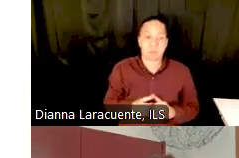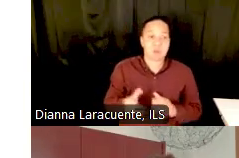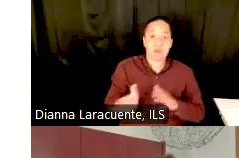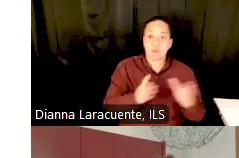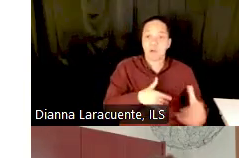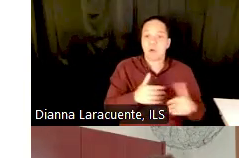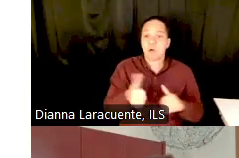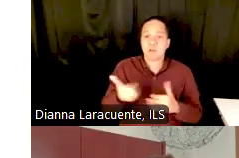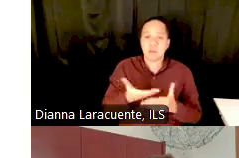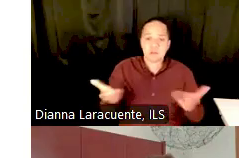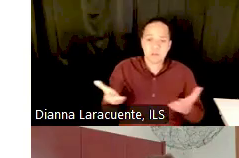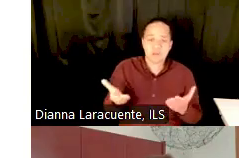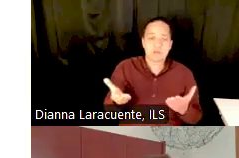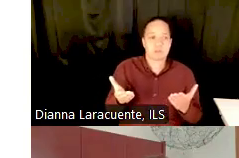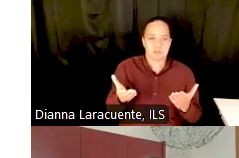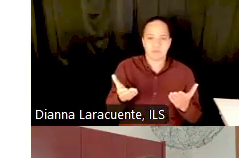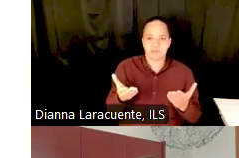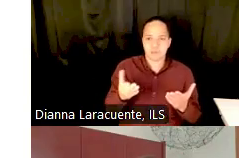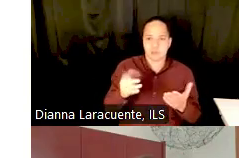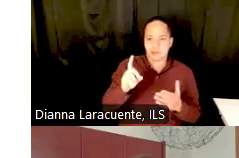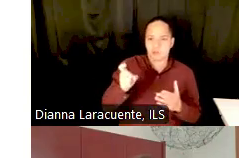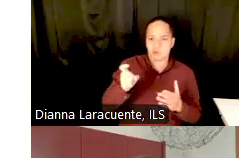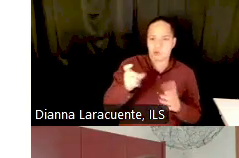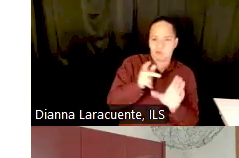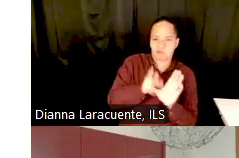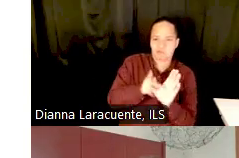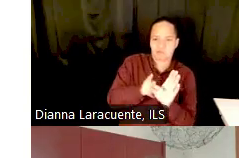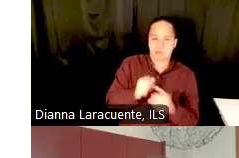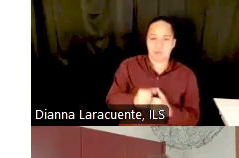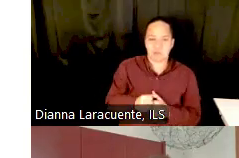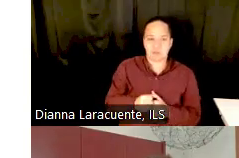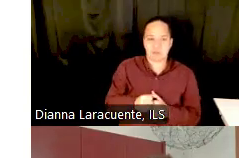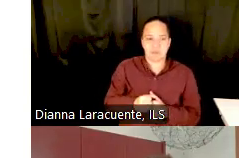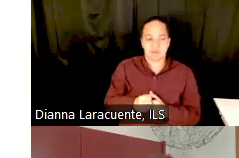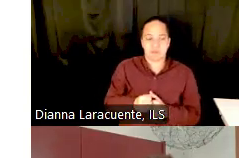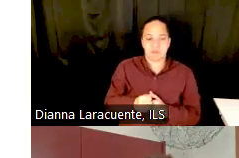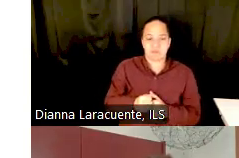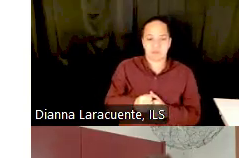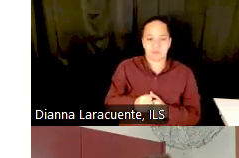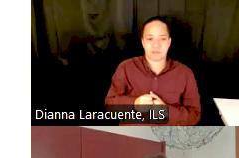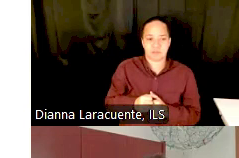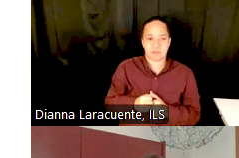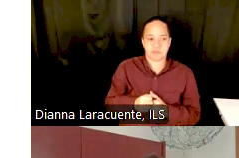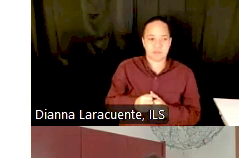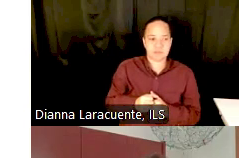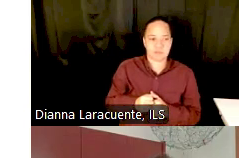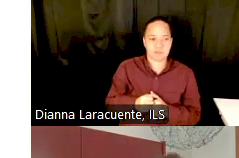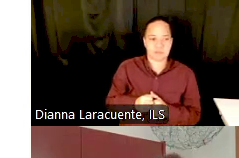pues son precisamente los diagnósticos psiquiátricos que tenemos y su comorbilidad. En la próxima diapositiva